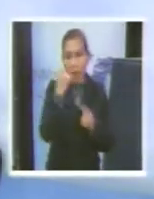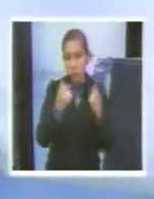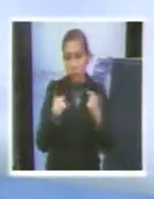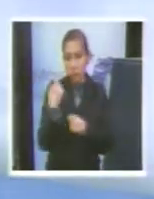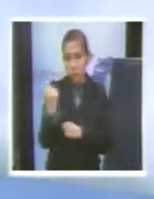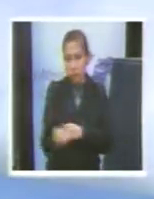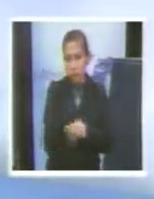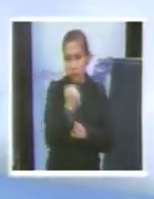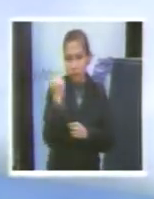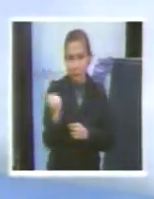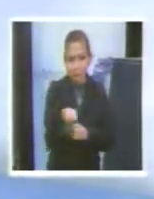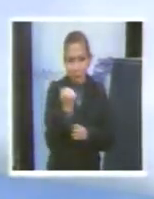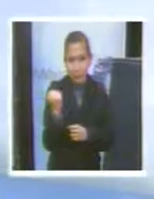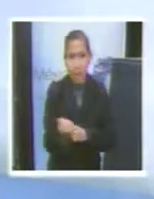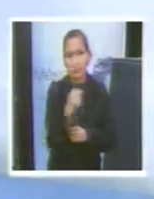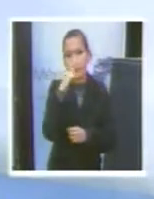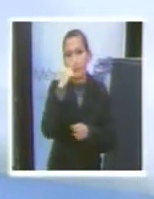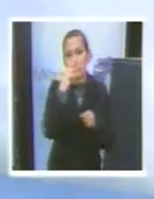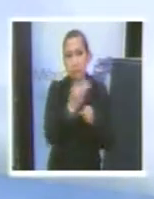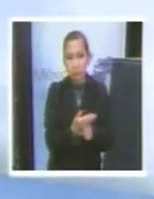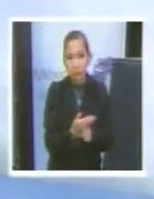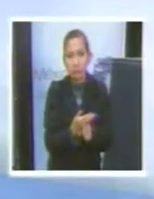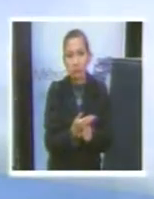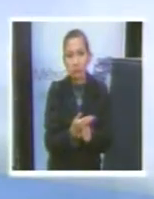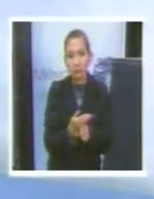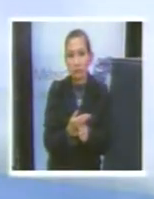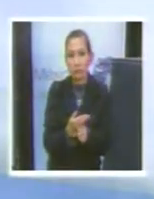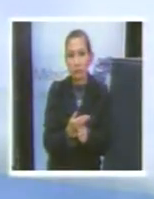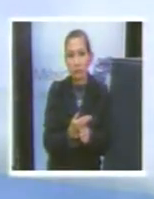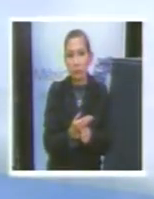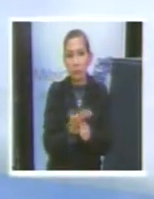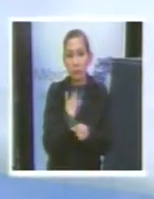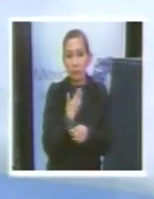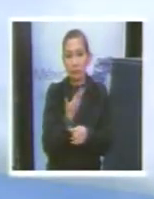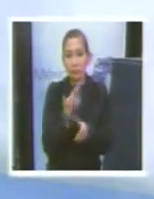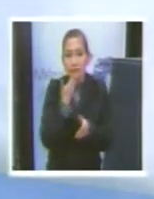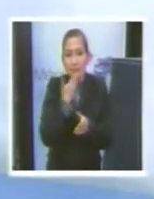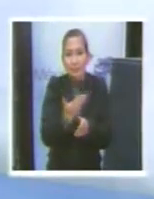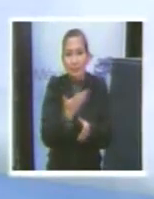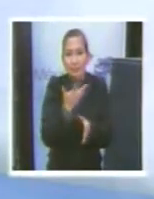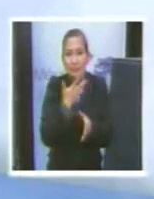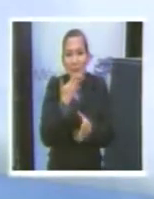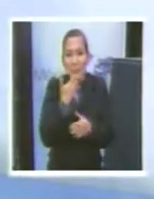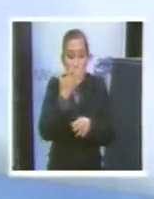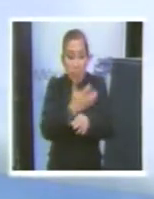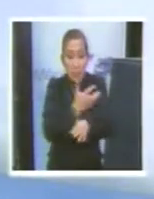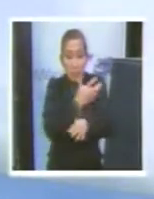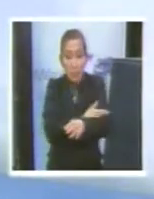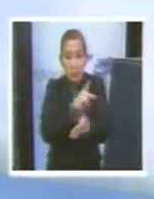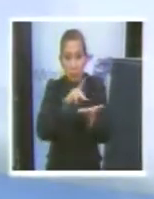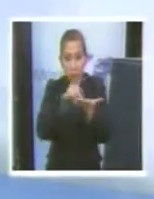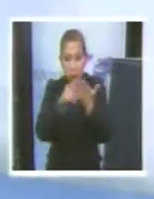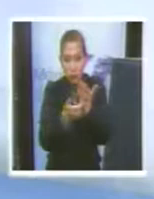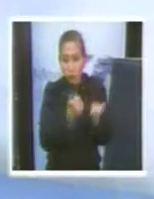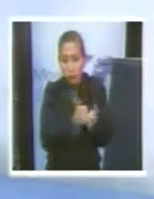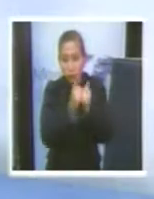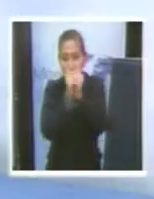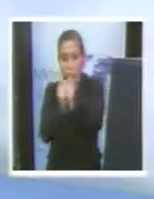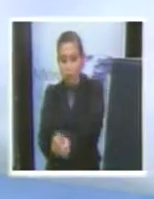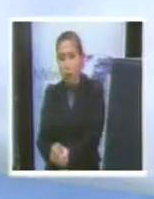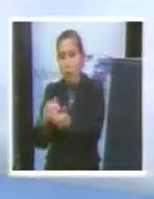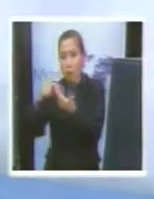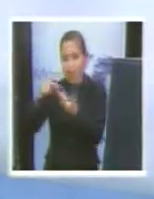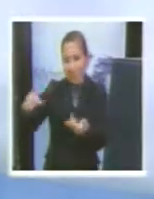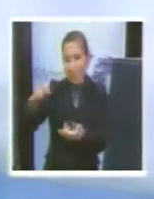suerte, la responsabilidad, el privilegio de acompañar un proyecto de política